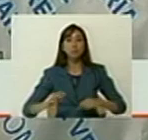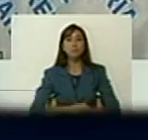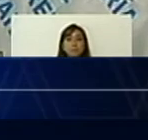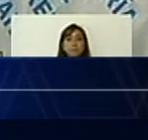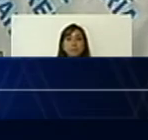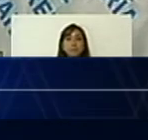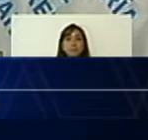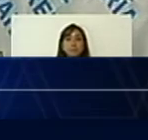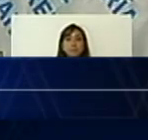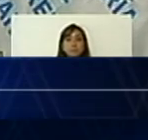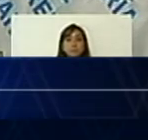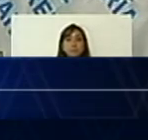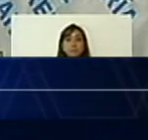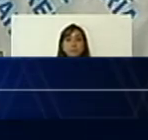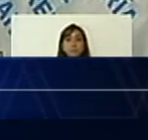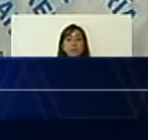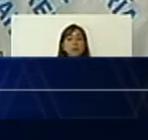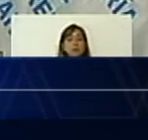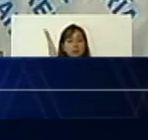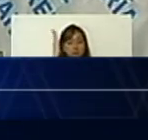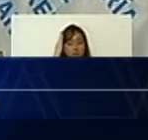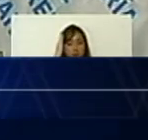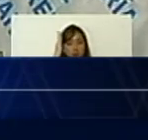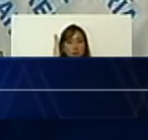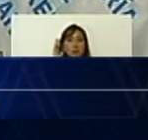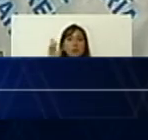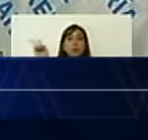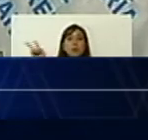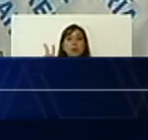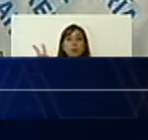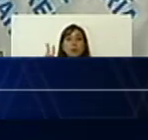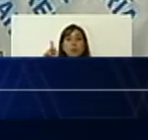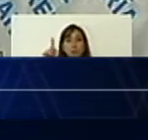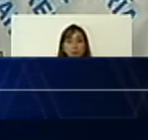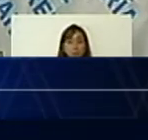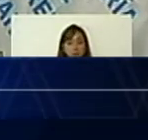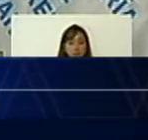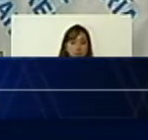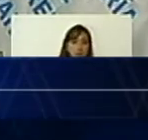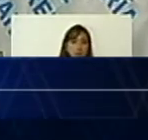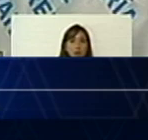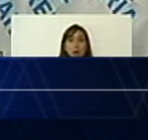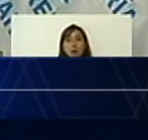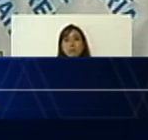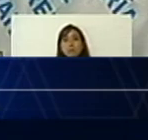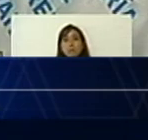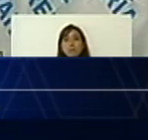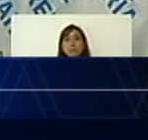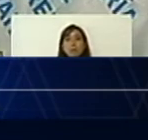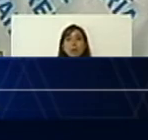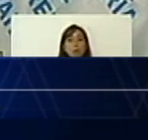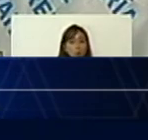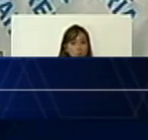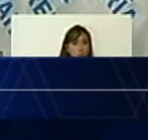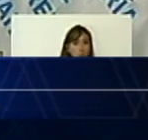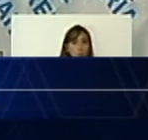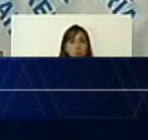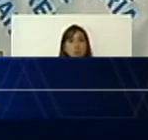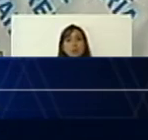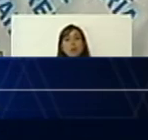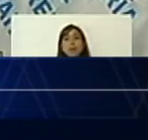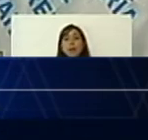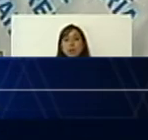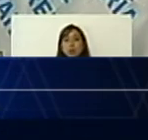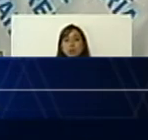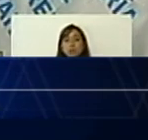Considerando que la República Bolivariana de Venezuela se constituye un Estado democrático y social de derecho y de justicia, que